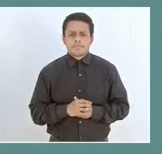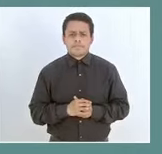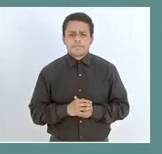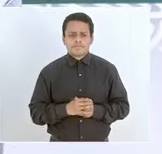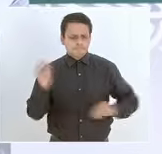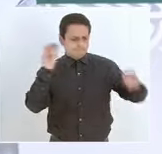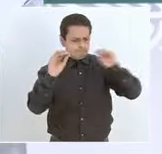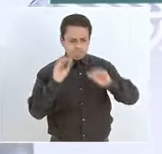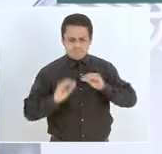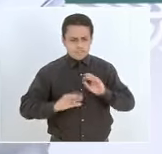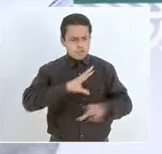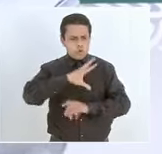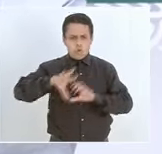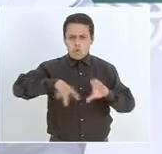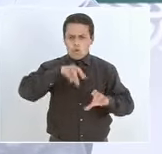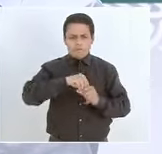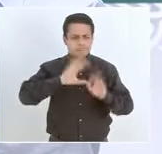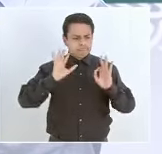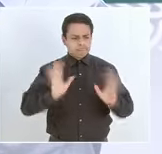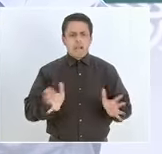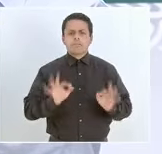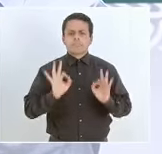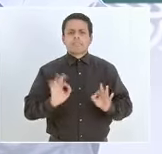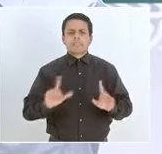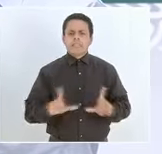equipado como este.